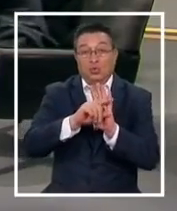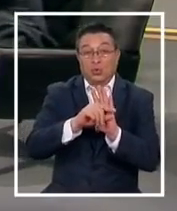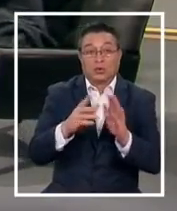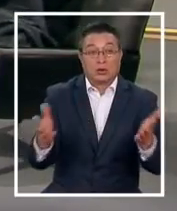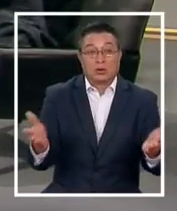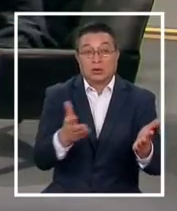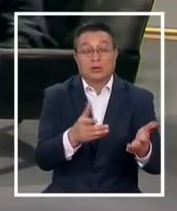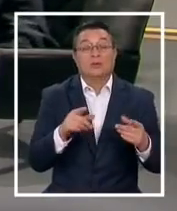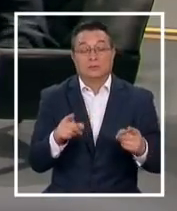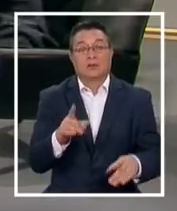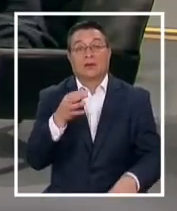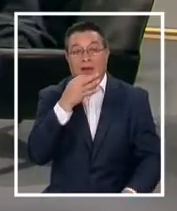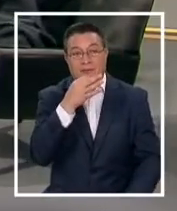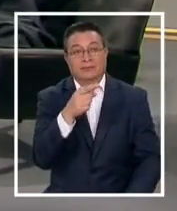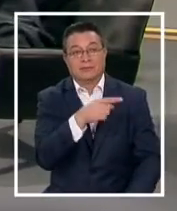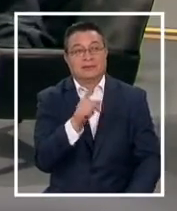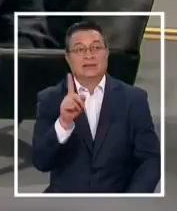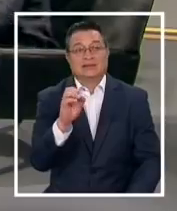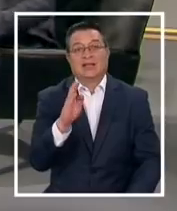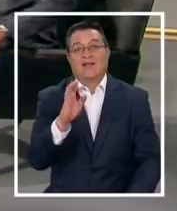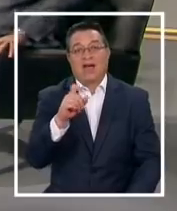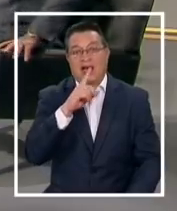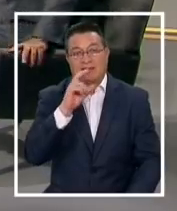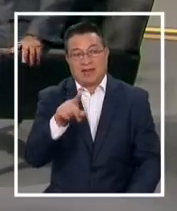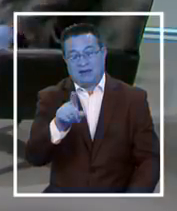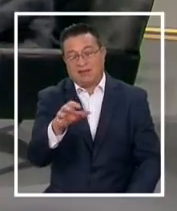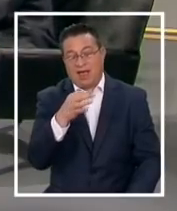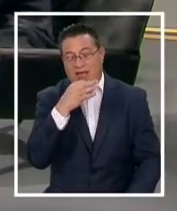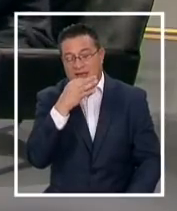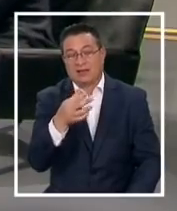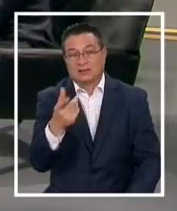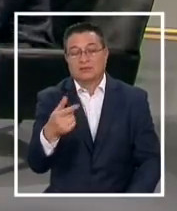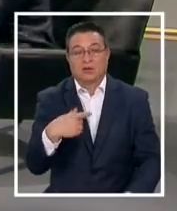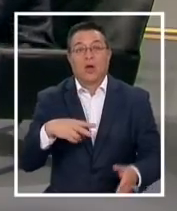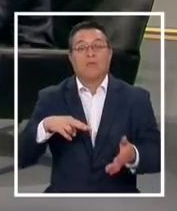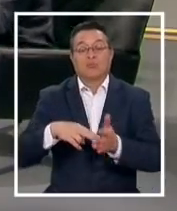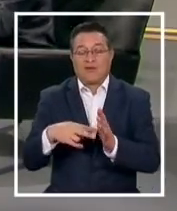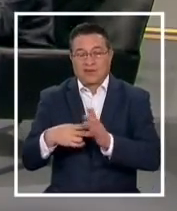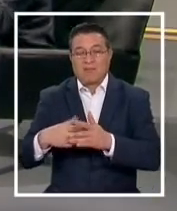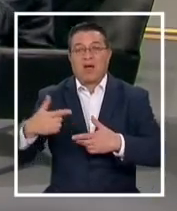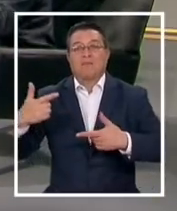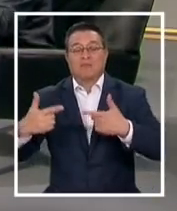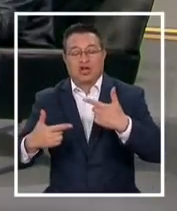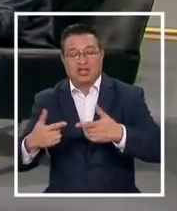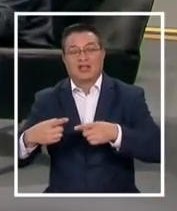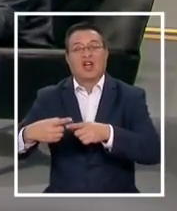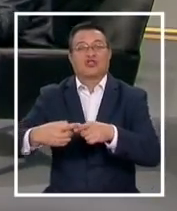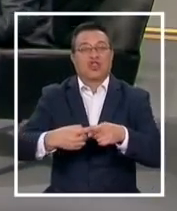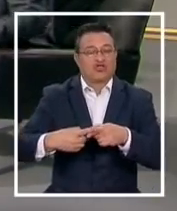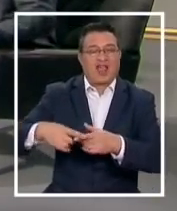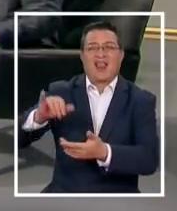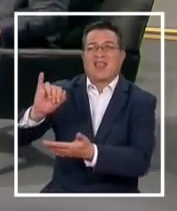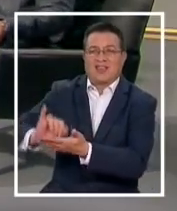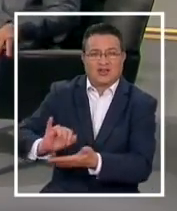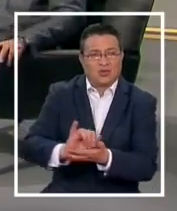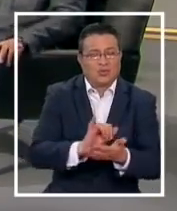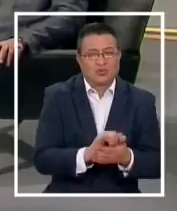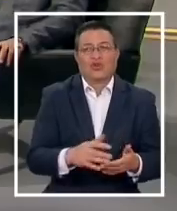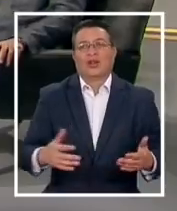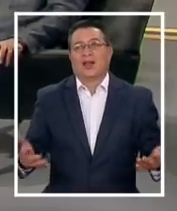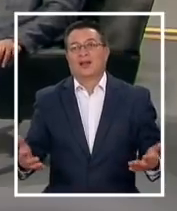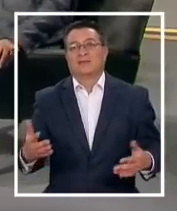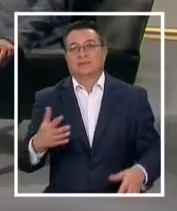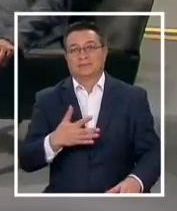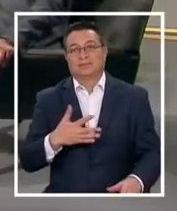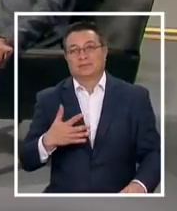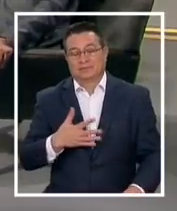nuevamente. Lo que pasa es que ahí entramos al tema que tocaba Sebastián. Yo creo que, aparte de la crisis política, social, institucional que vivimos, yo